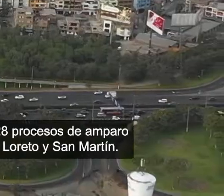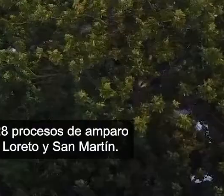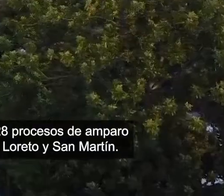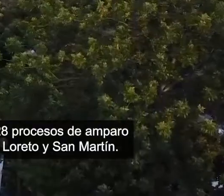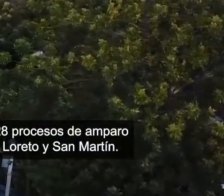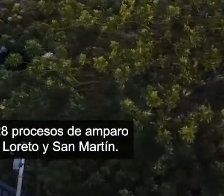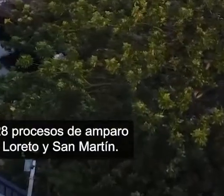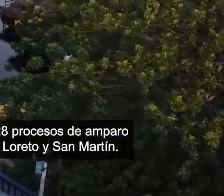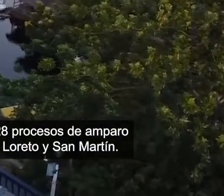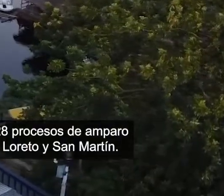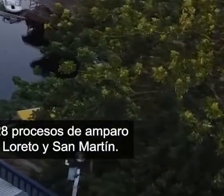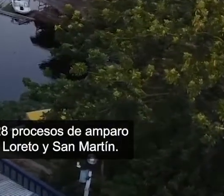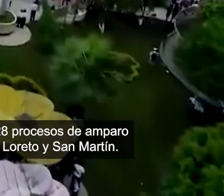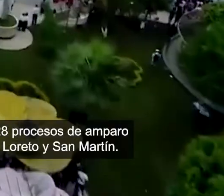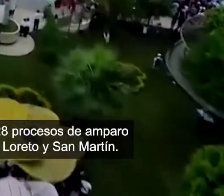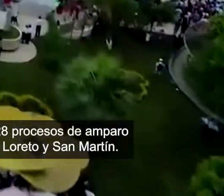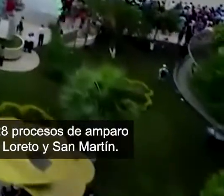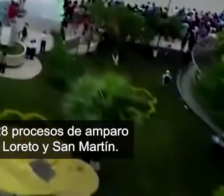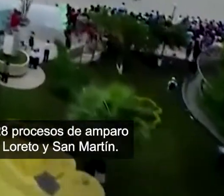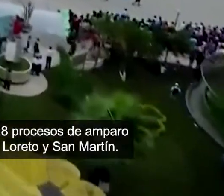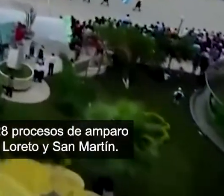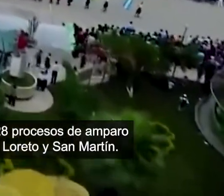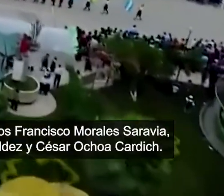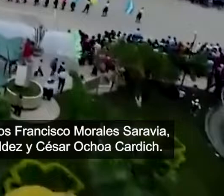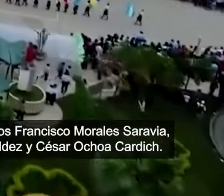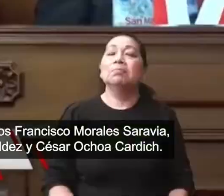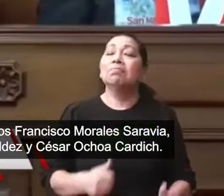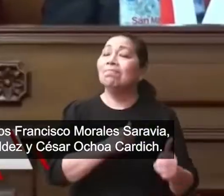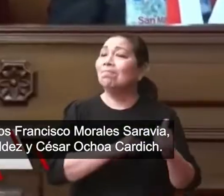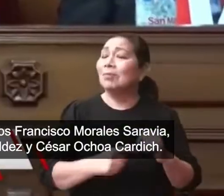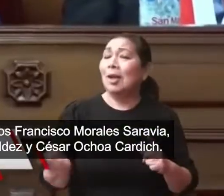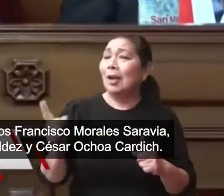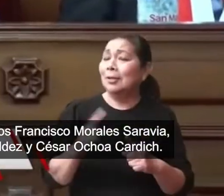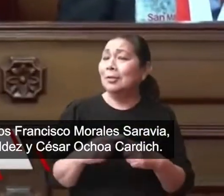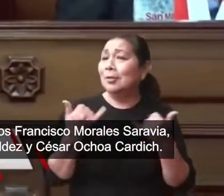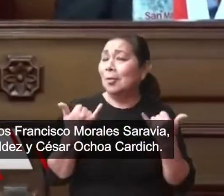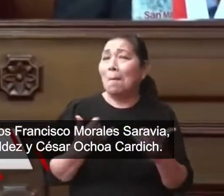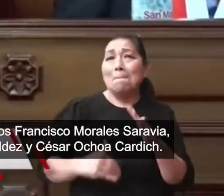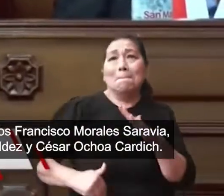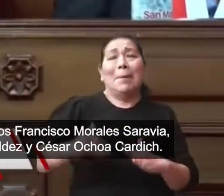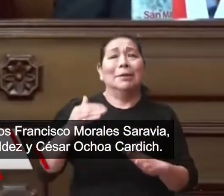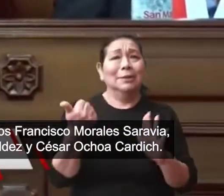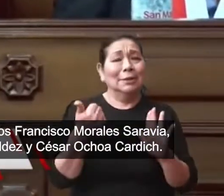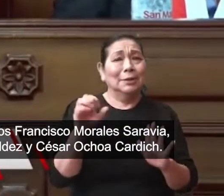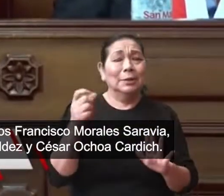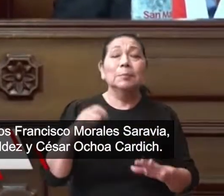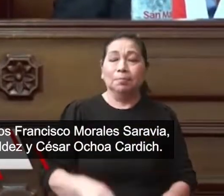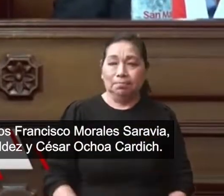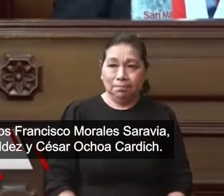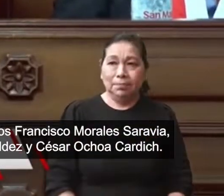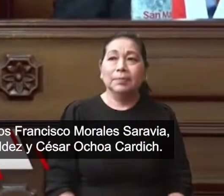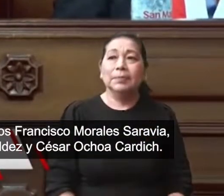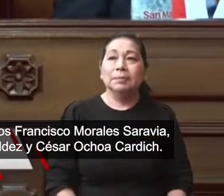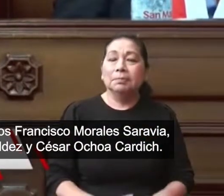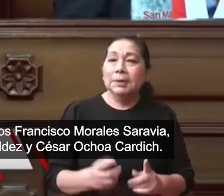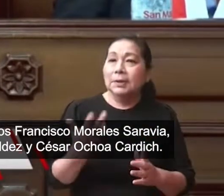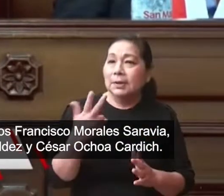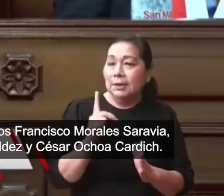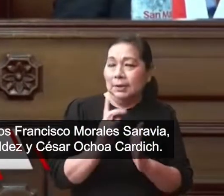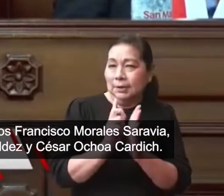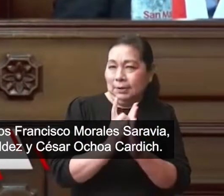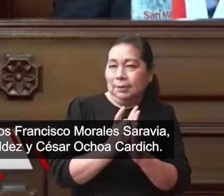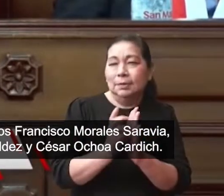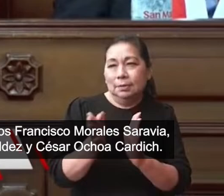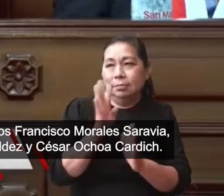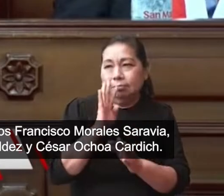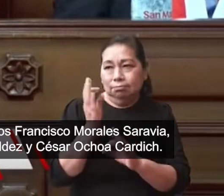Martín llaqtakunamanta apachimusqankuta. Kay audienciamanmi minkaykakamurqaku Presidente Augusto Ferrero